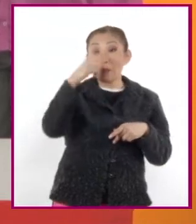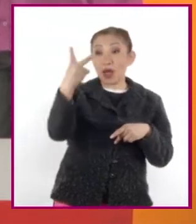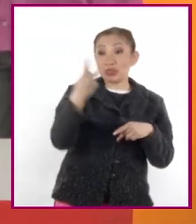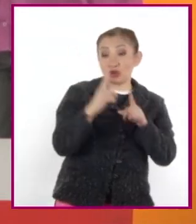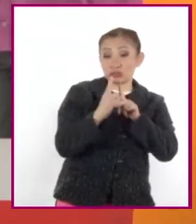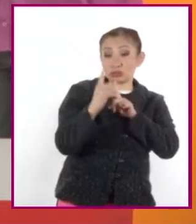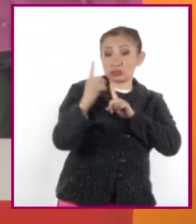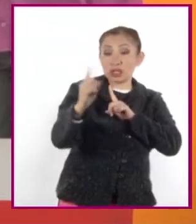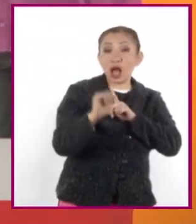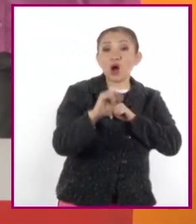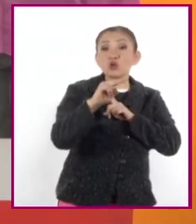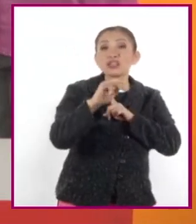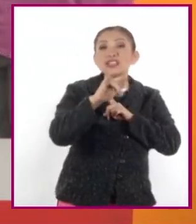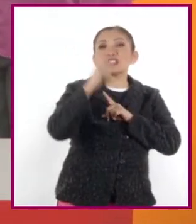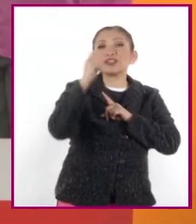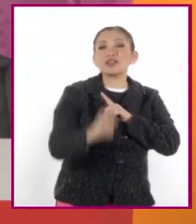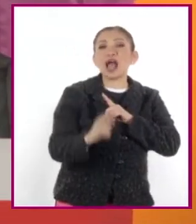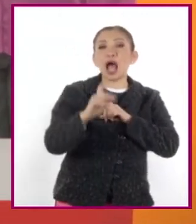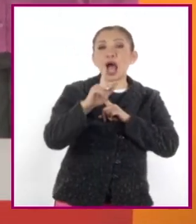quiere decir capuz.